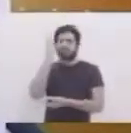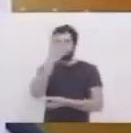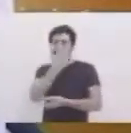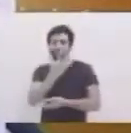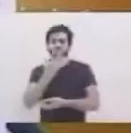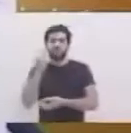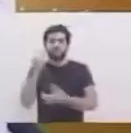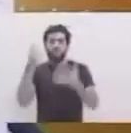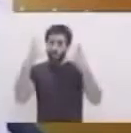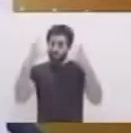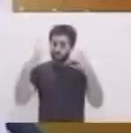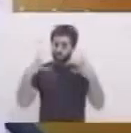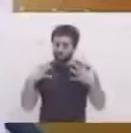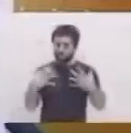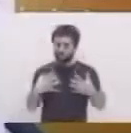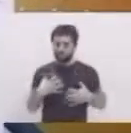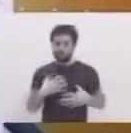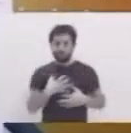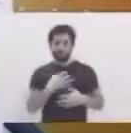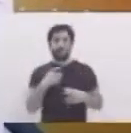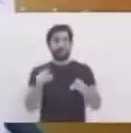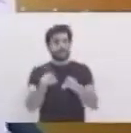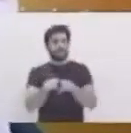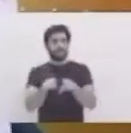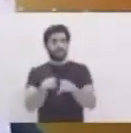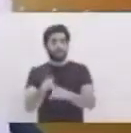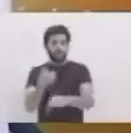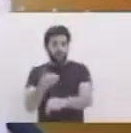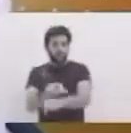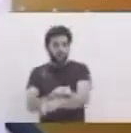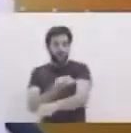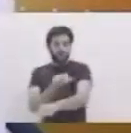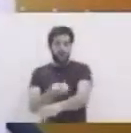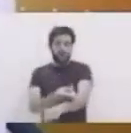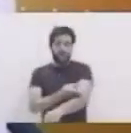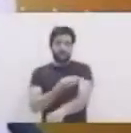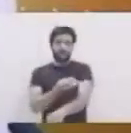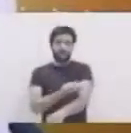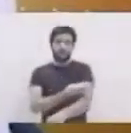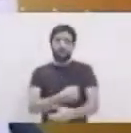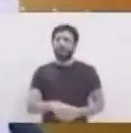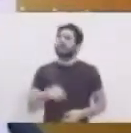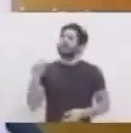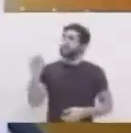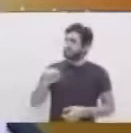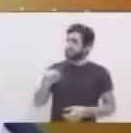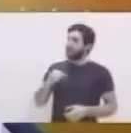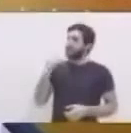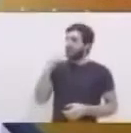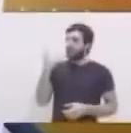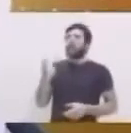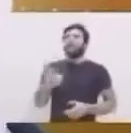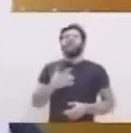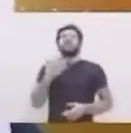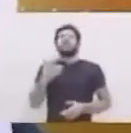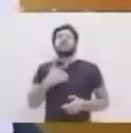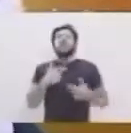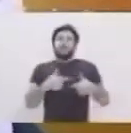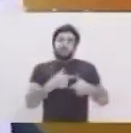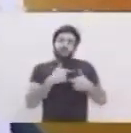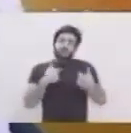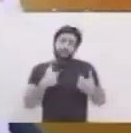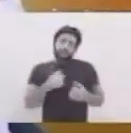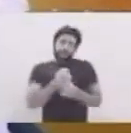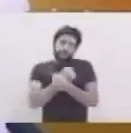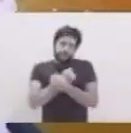blanca, colochita como una ovejita de algodón. Se nota el cariño y el amor